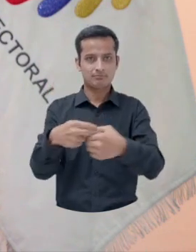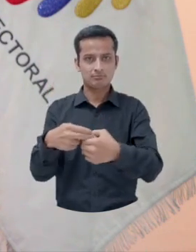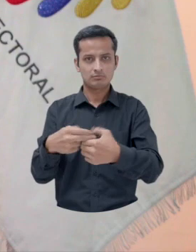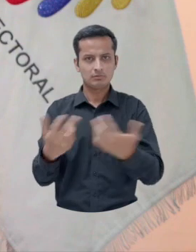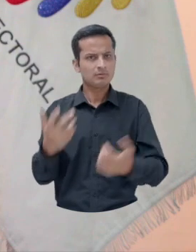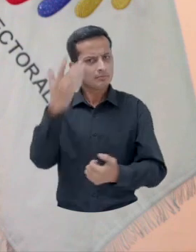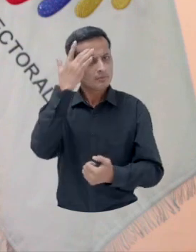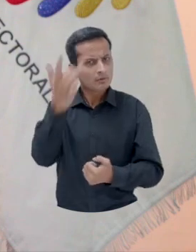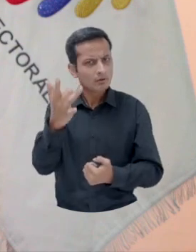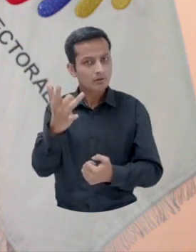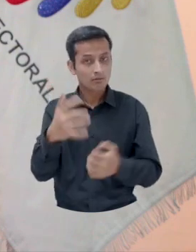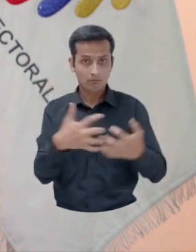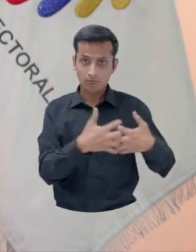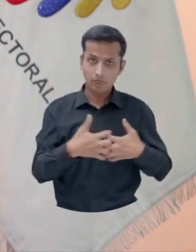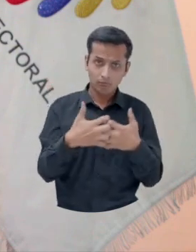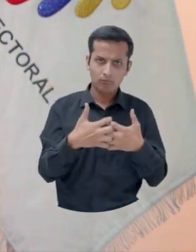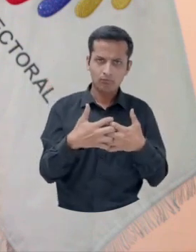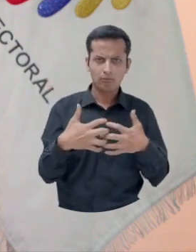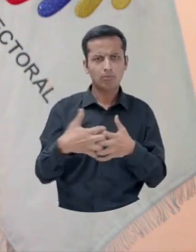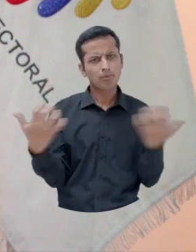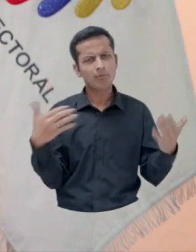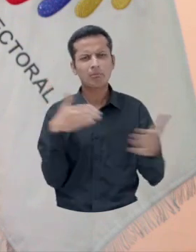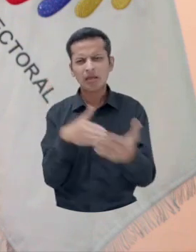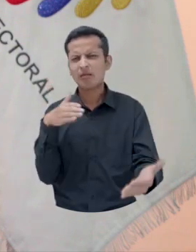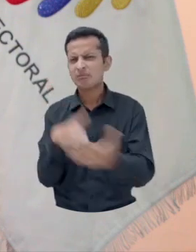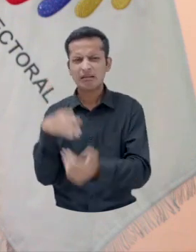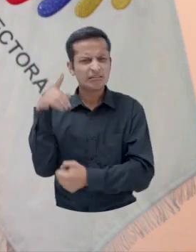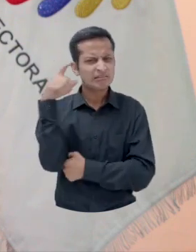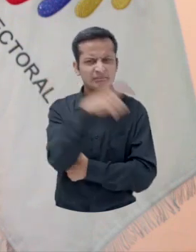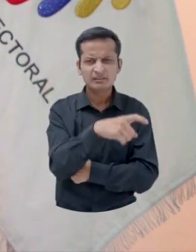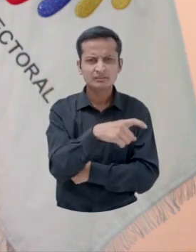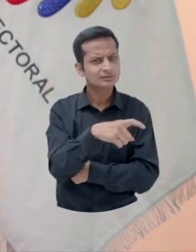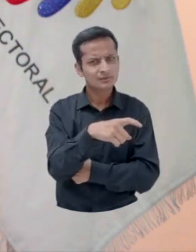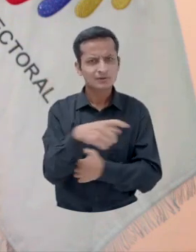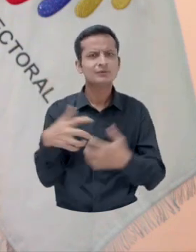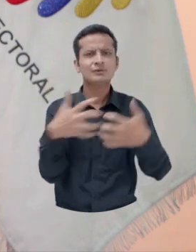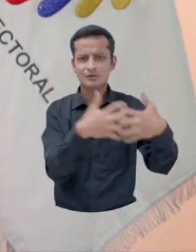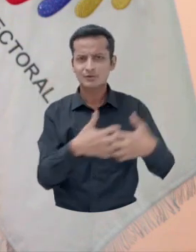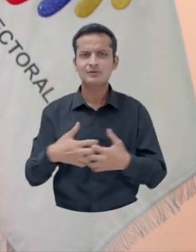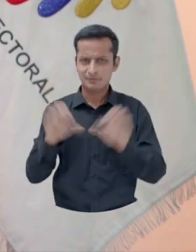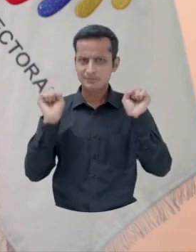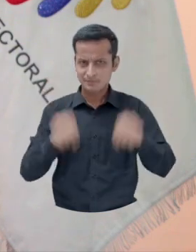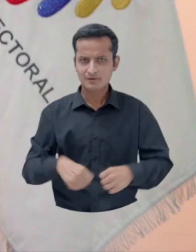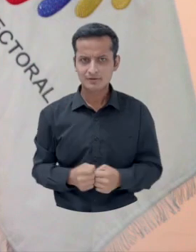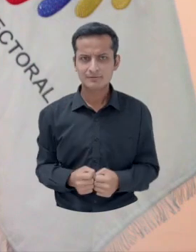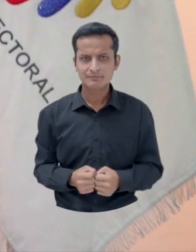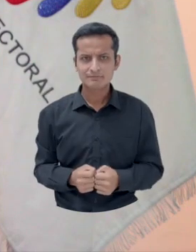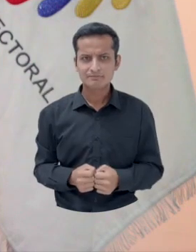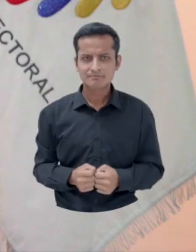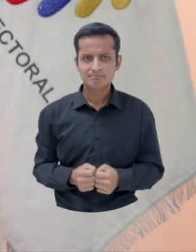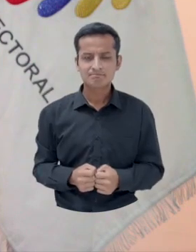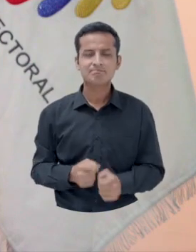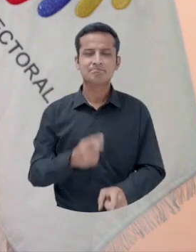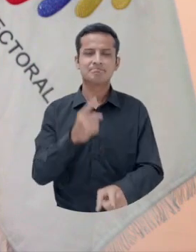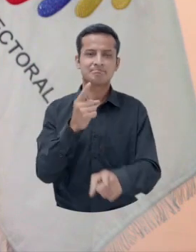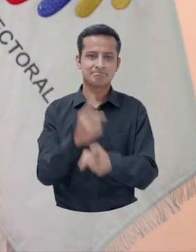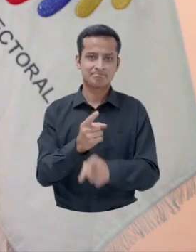todos, porque hay más motivos para estar unidos que barreras ideológicas que a veces nos